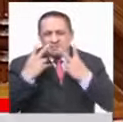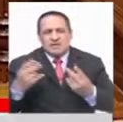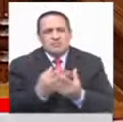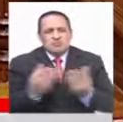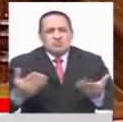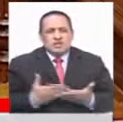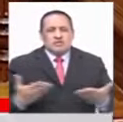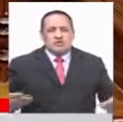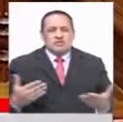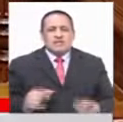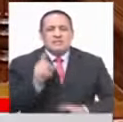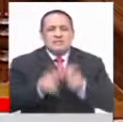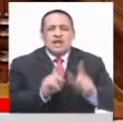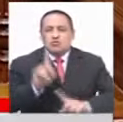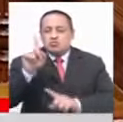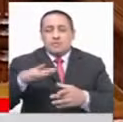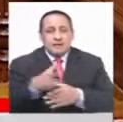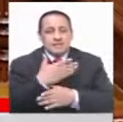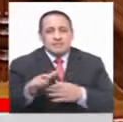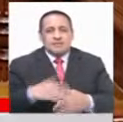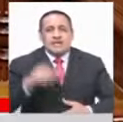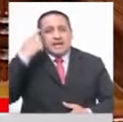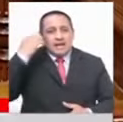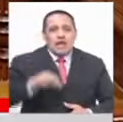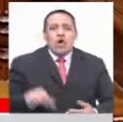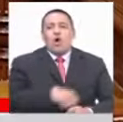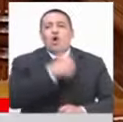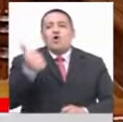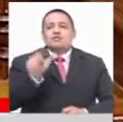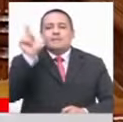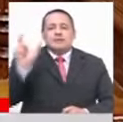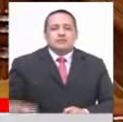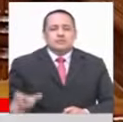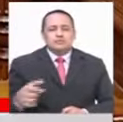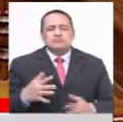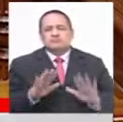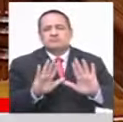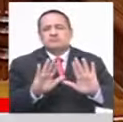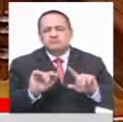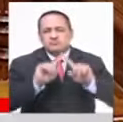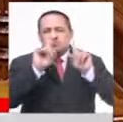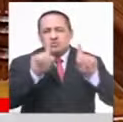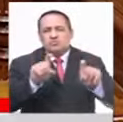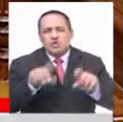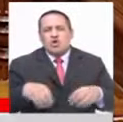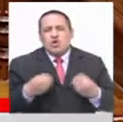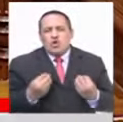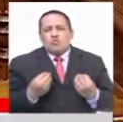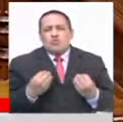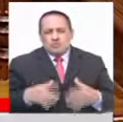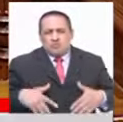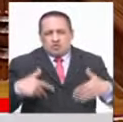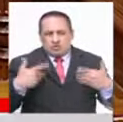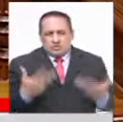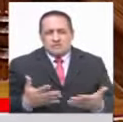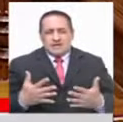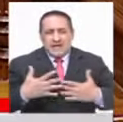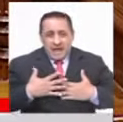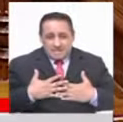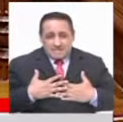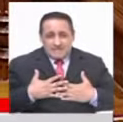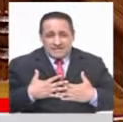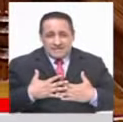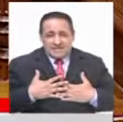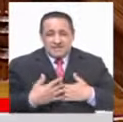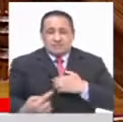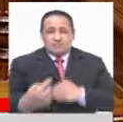los cuales los participantes son terceras personas. Pregunto, ¿cómo es posible que se me pretenda